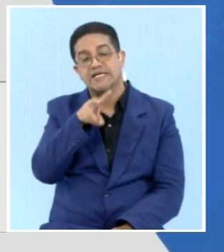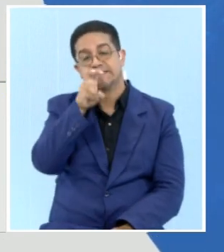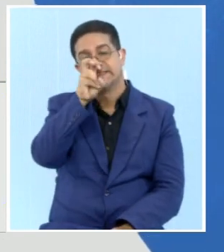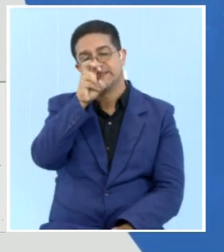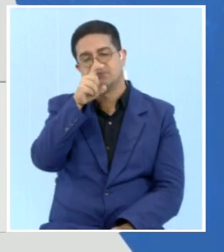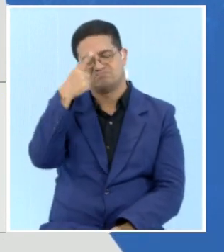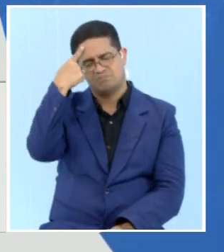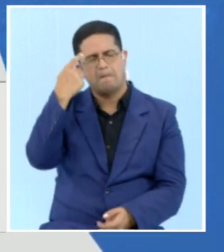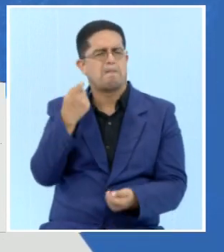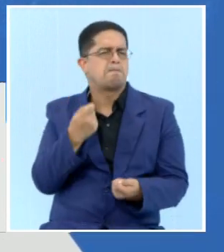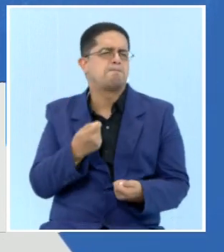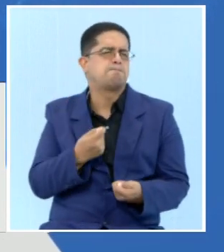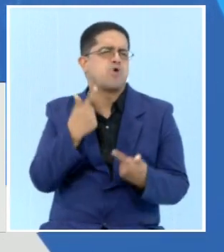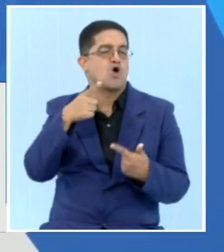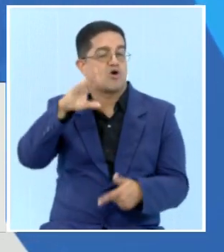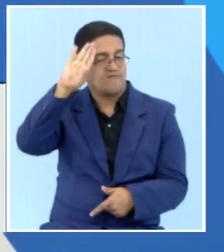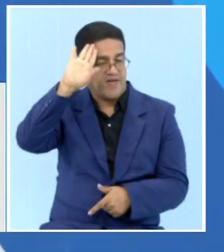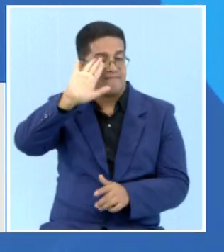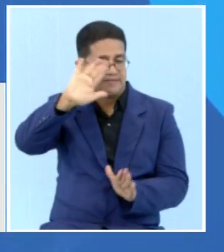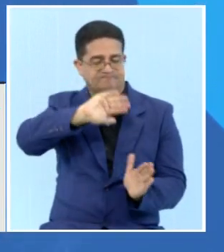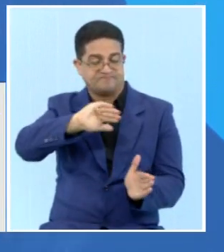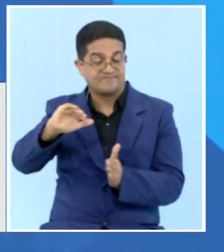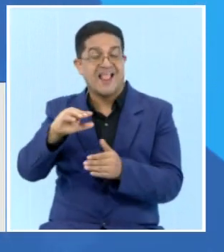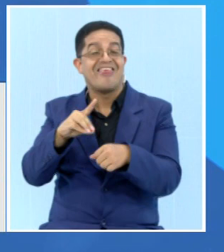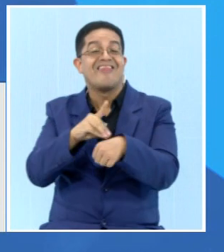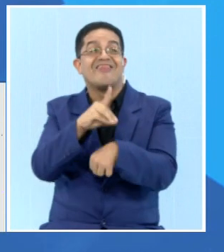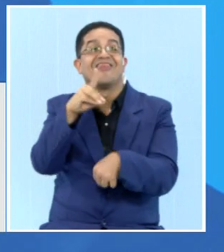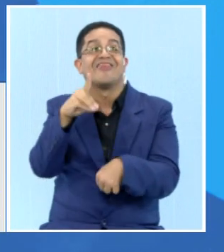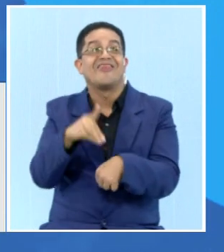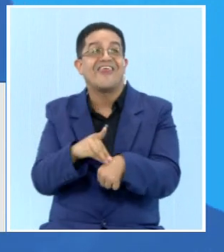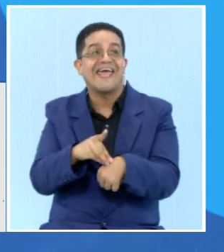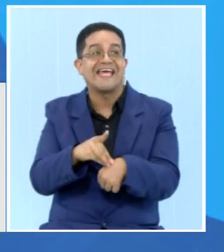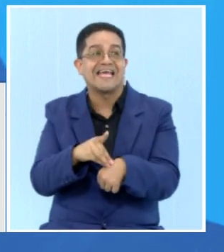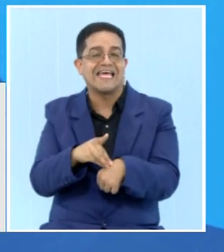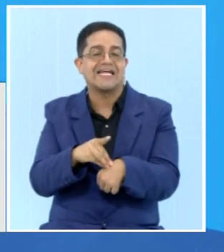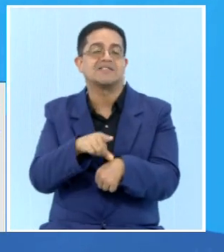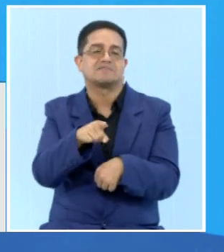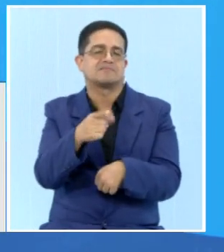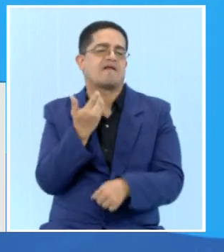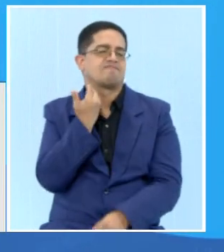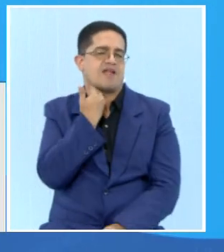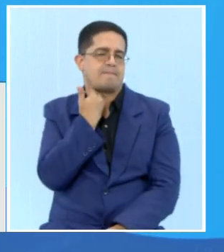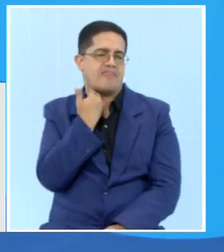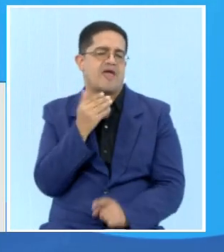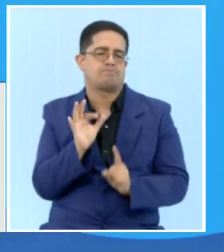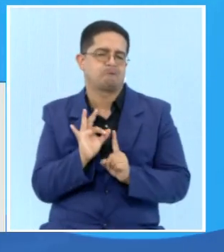grado. En dengue particularmente, que no es un virus respiratorio, es una enfermedad viral,